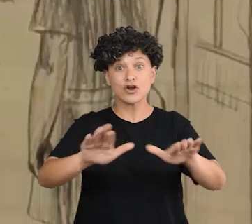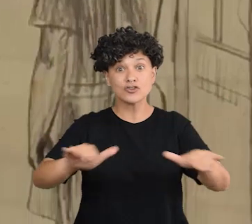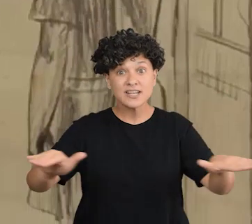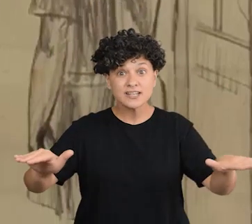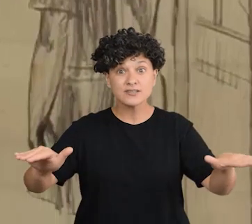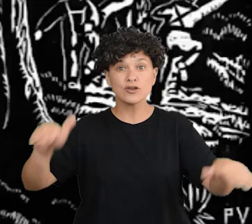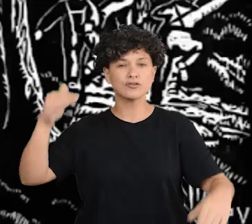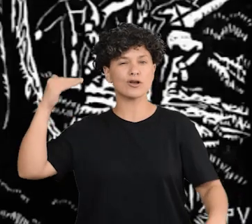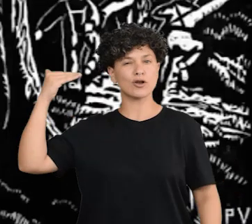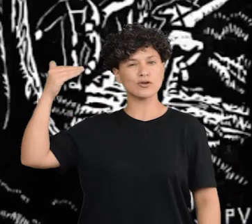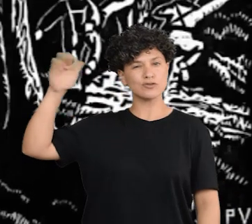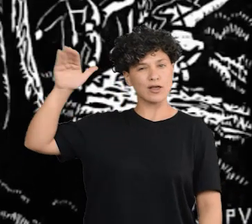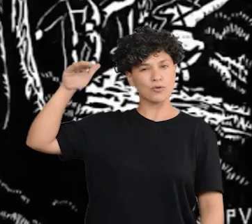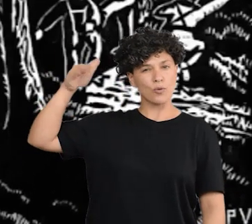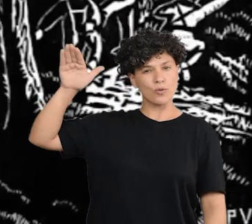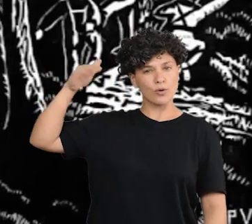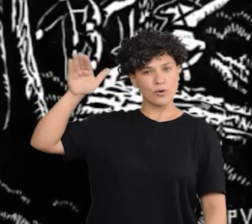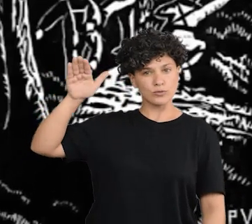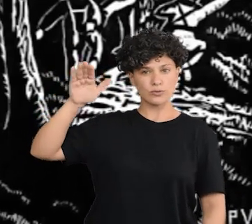niños,